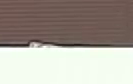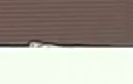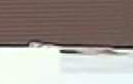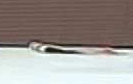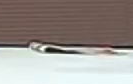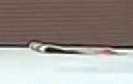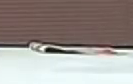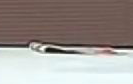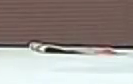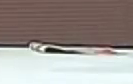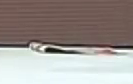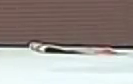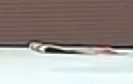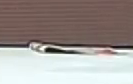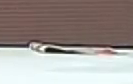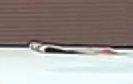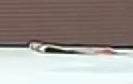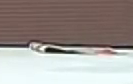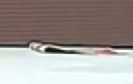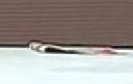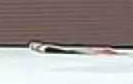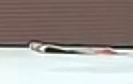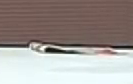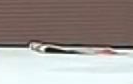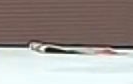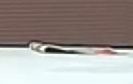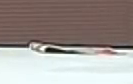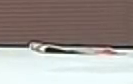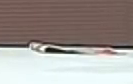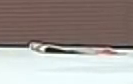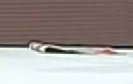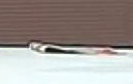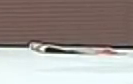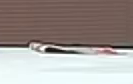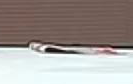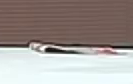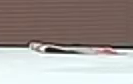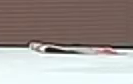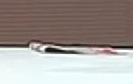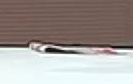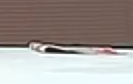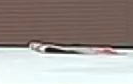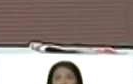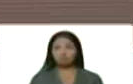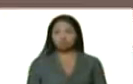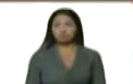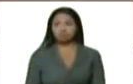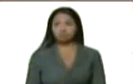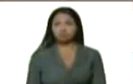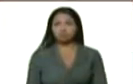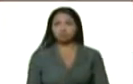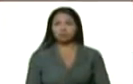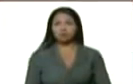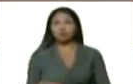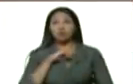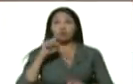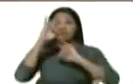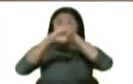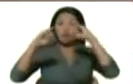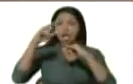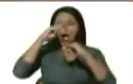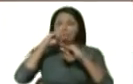más acelerado que el año 2019. Primer mes, apenas nos dimos el feliz año antes de